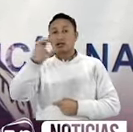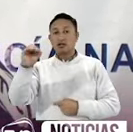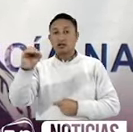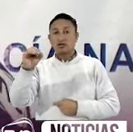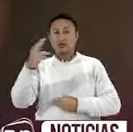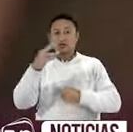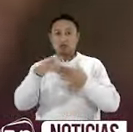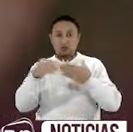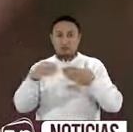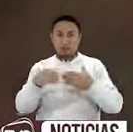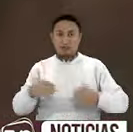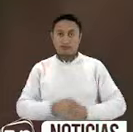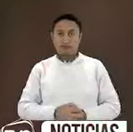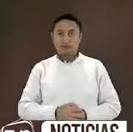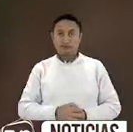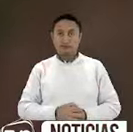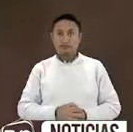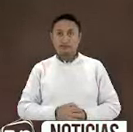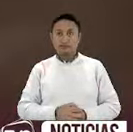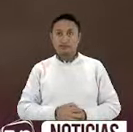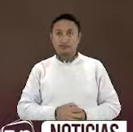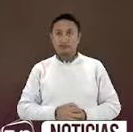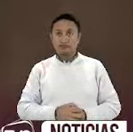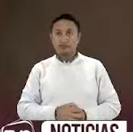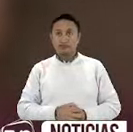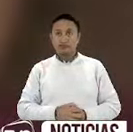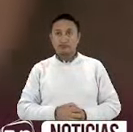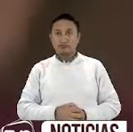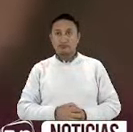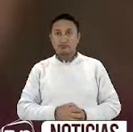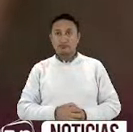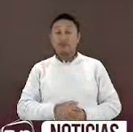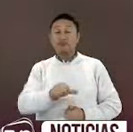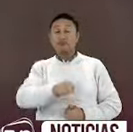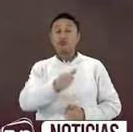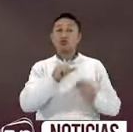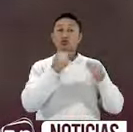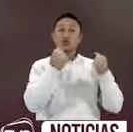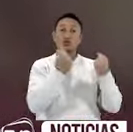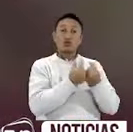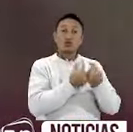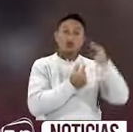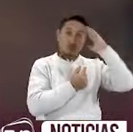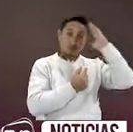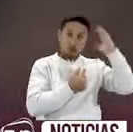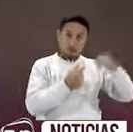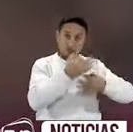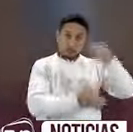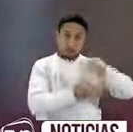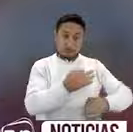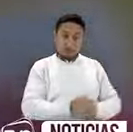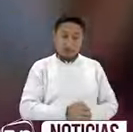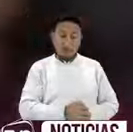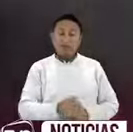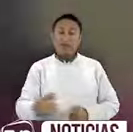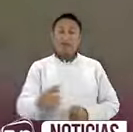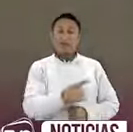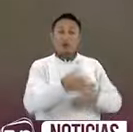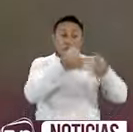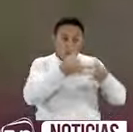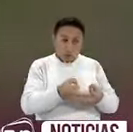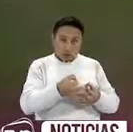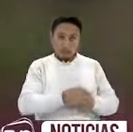unidad económica. ¿Él apuñaló? No. Mientras otro grupo operativo de la Policía Judicial atrapaba en